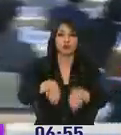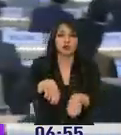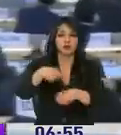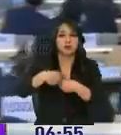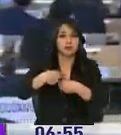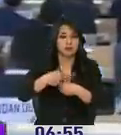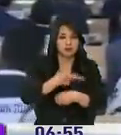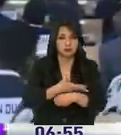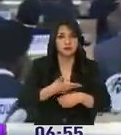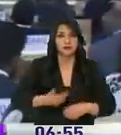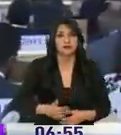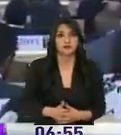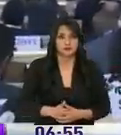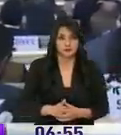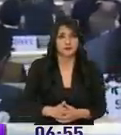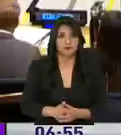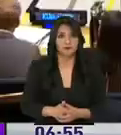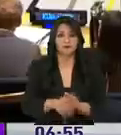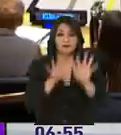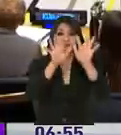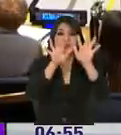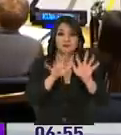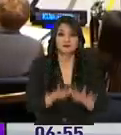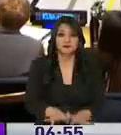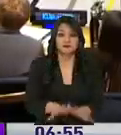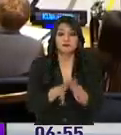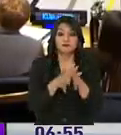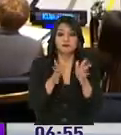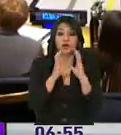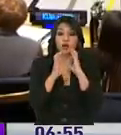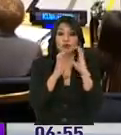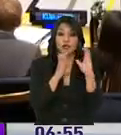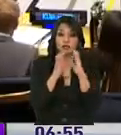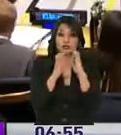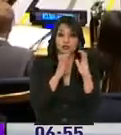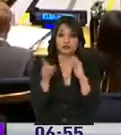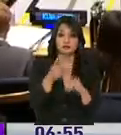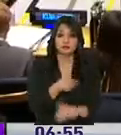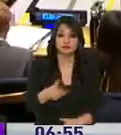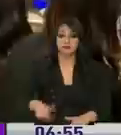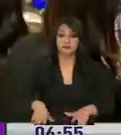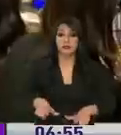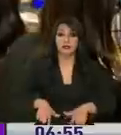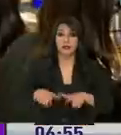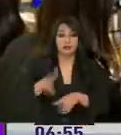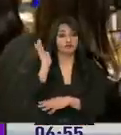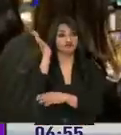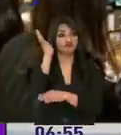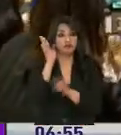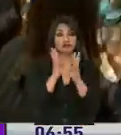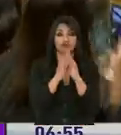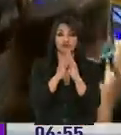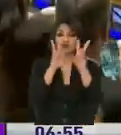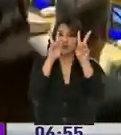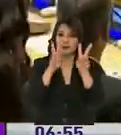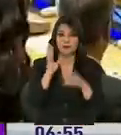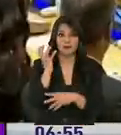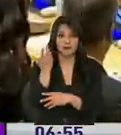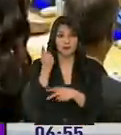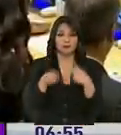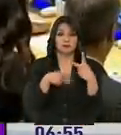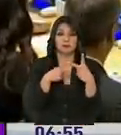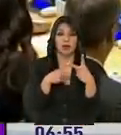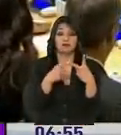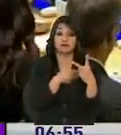Unidas, ONU. Según la Secretaría General de Comunicación, el mandatario intervendrá en la cumbre sobre acción climática. Ahí